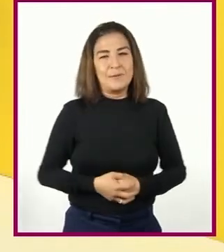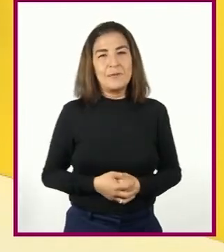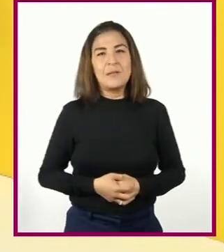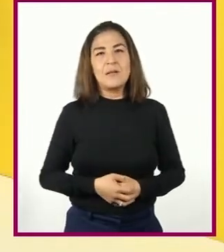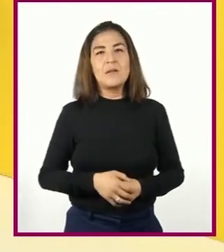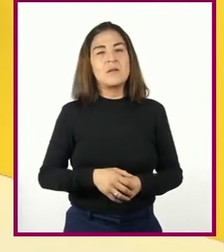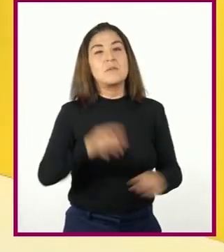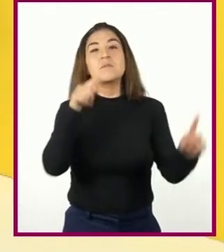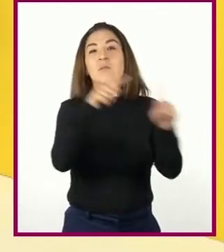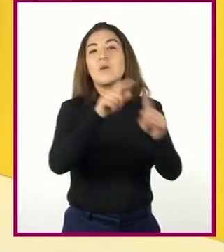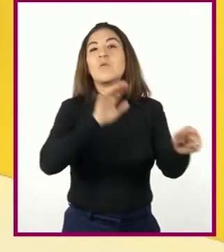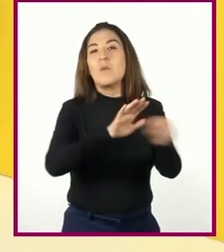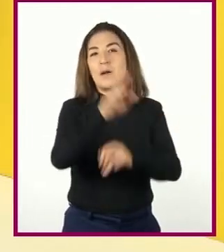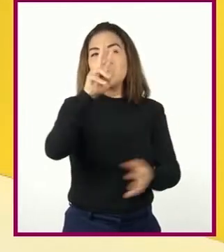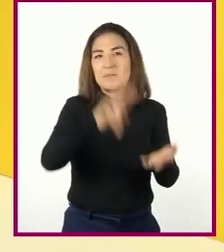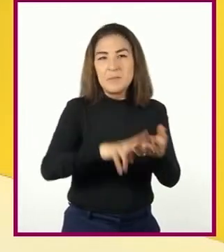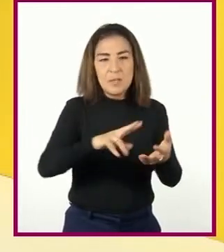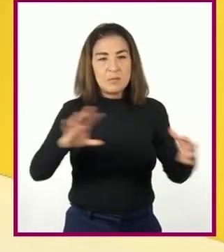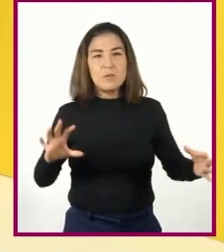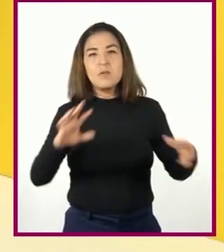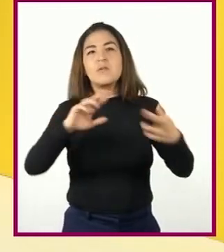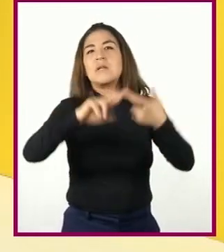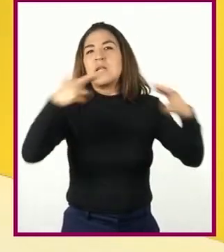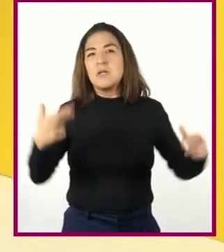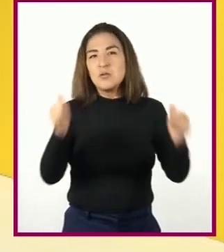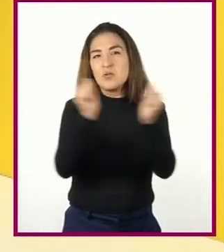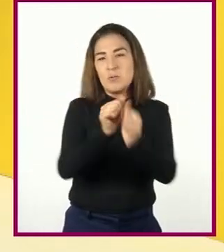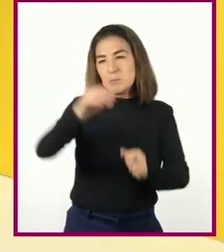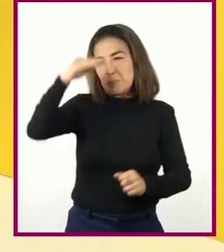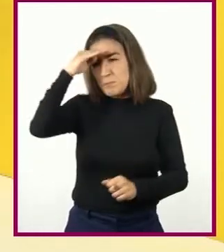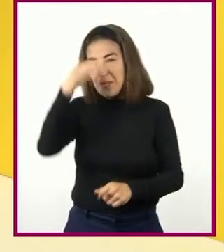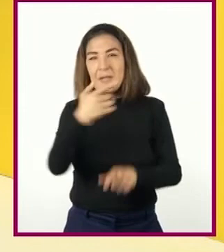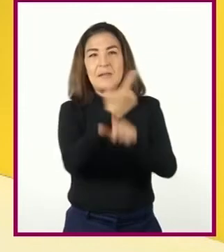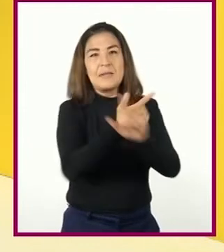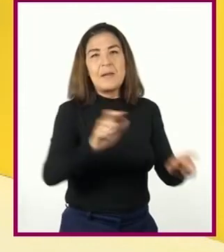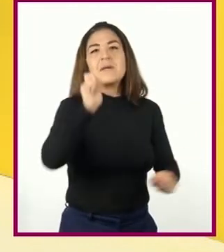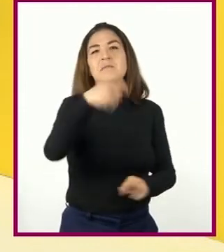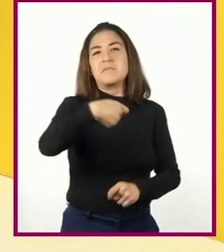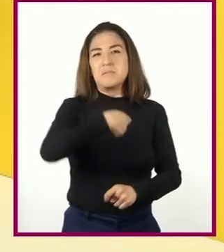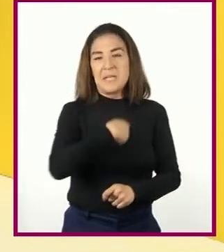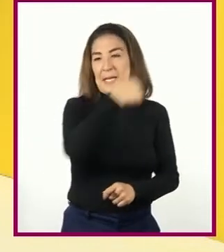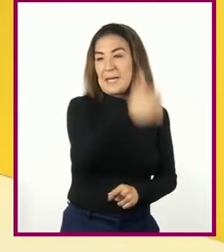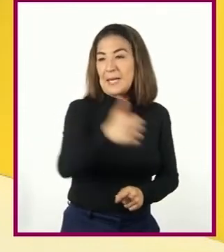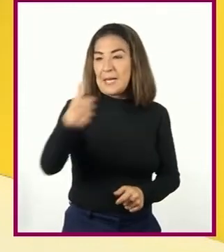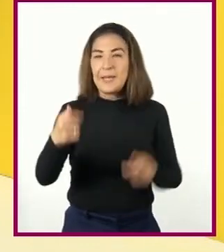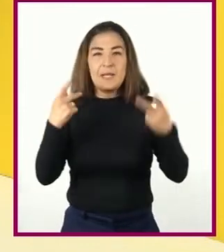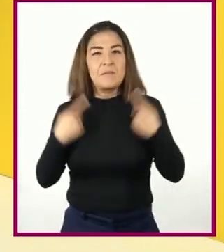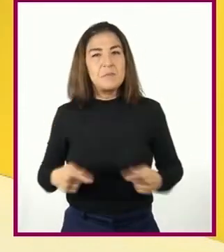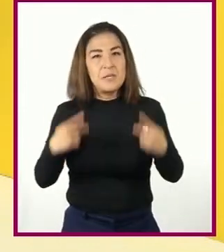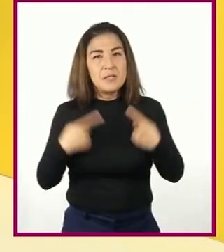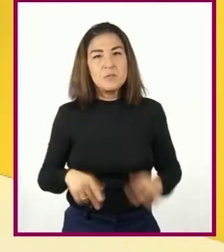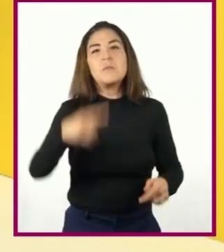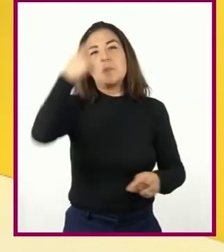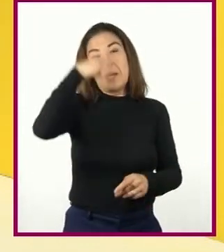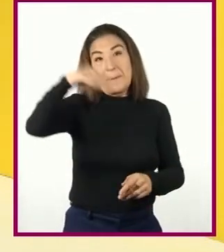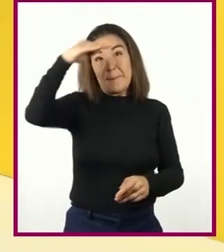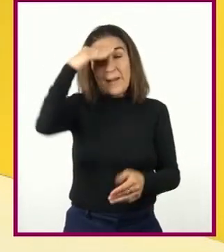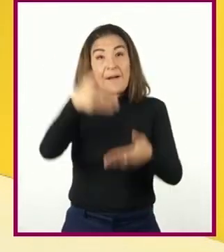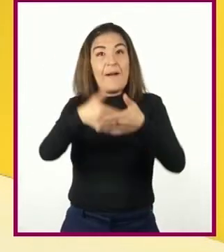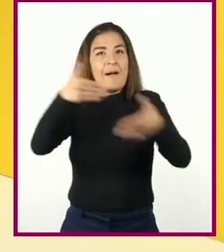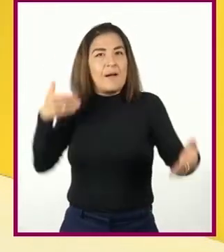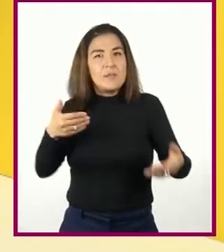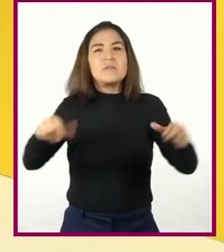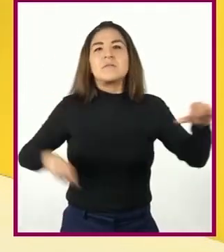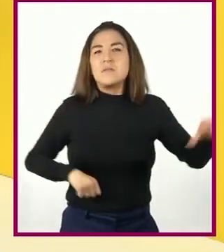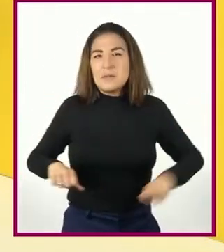Destacamos cómo se relaciona la libertad con la racionalidad y la dignidad de las personas, al pensar antes de actuar y tomar